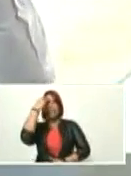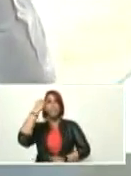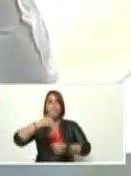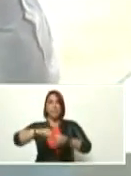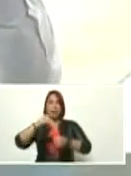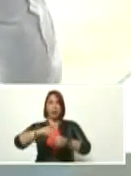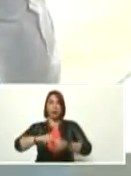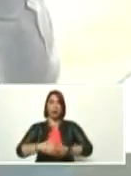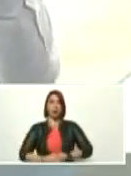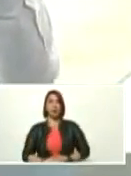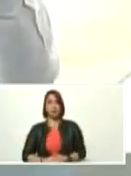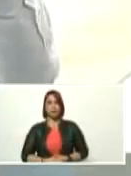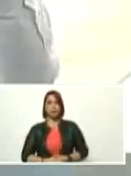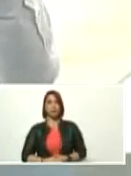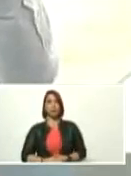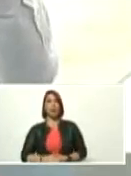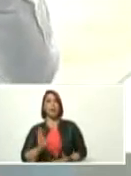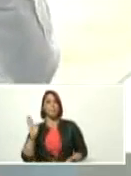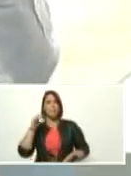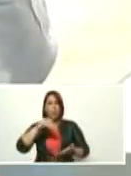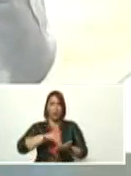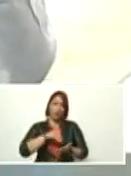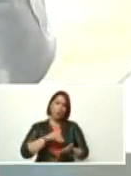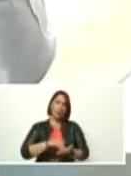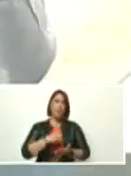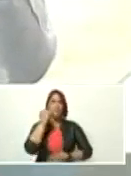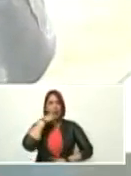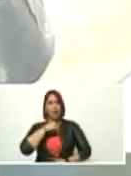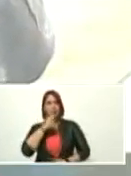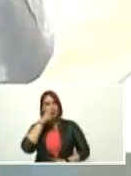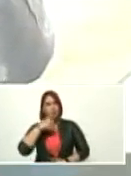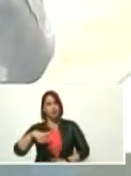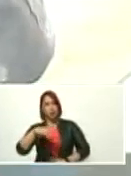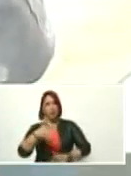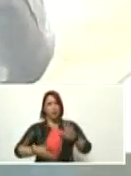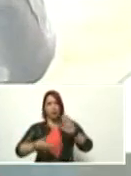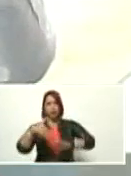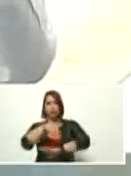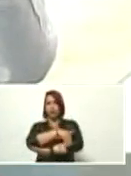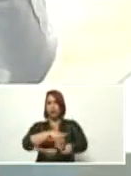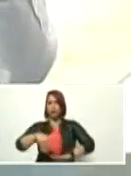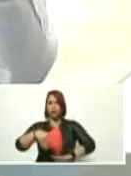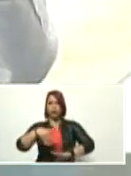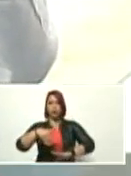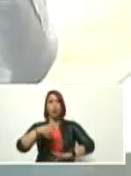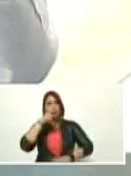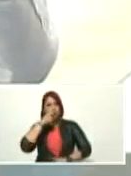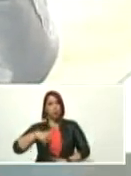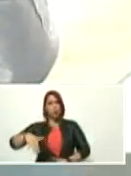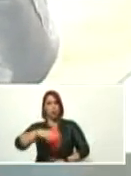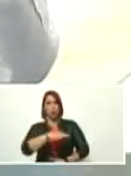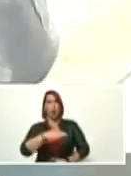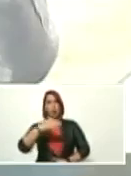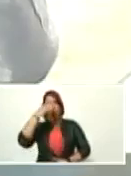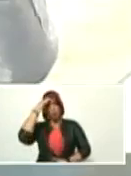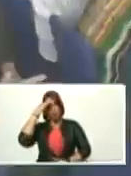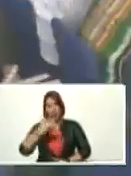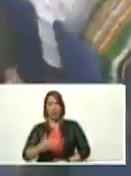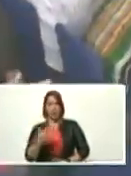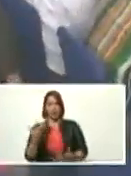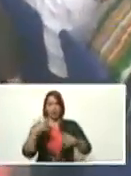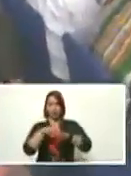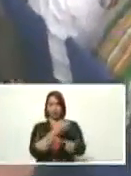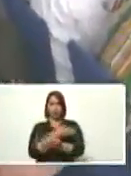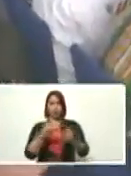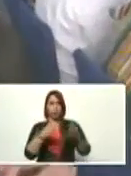en Valencia, pueblo a la calle, pueblo victorioso, en una rebelión cívico-militar perfecta.